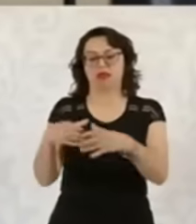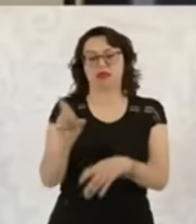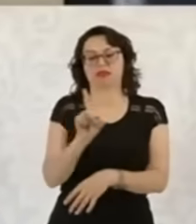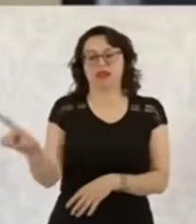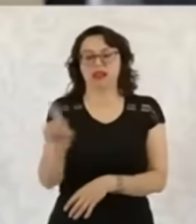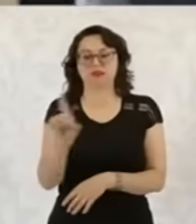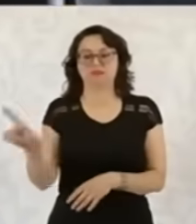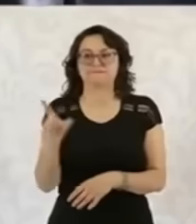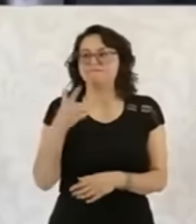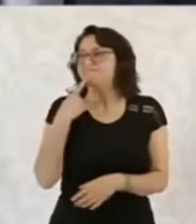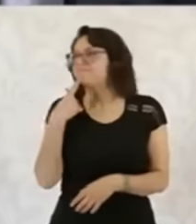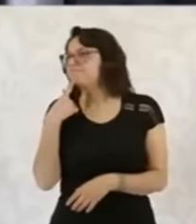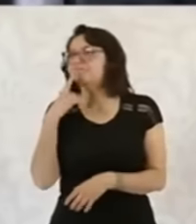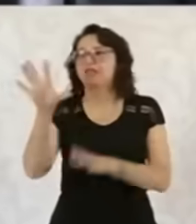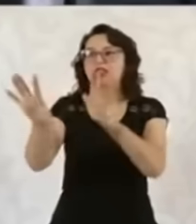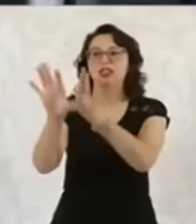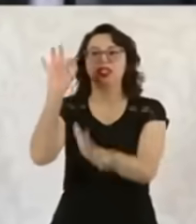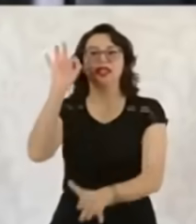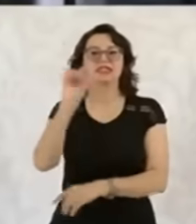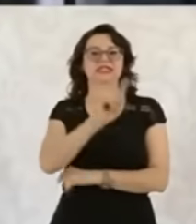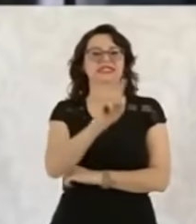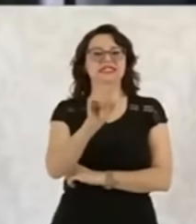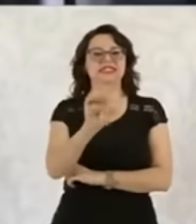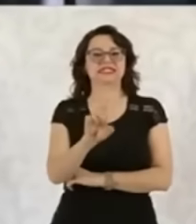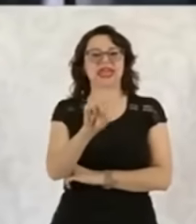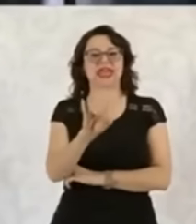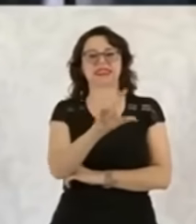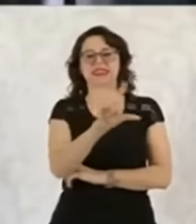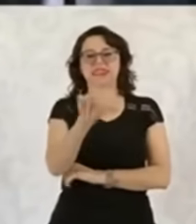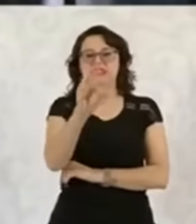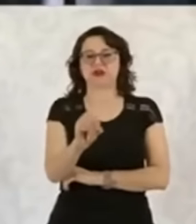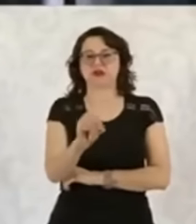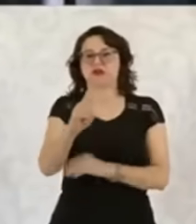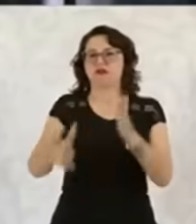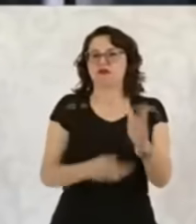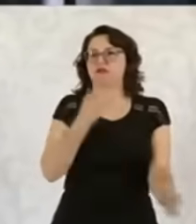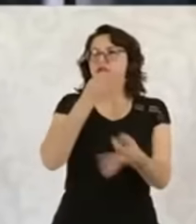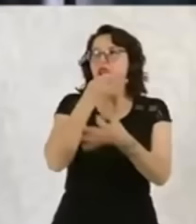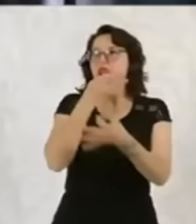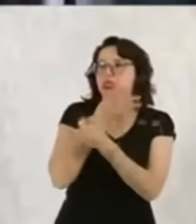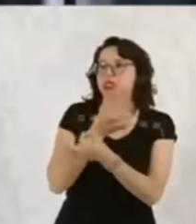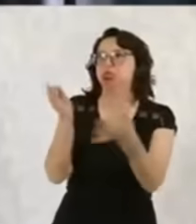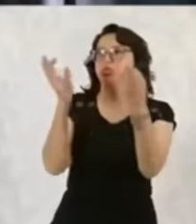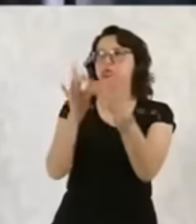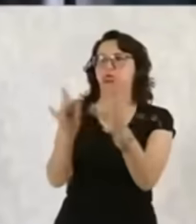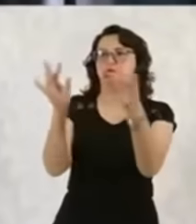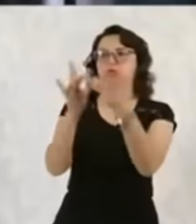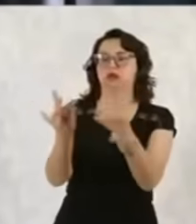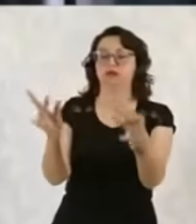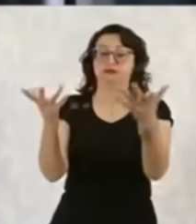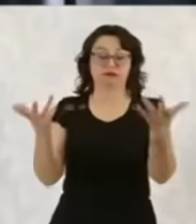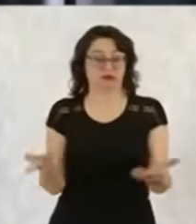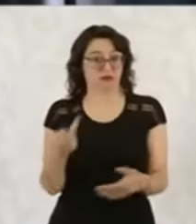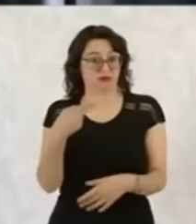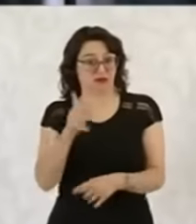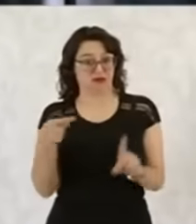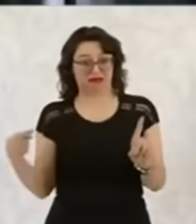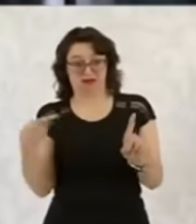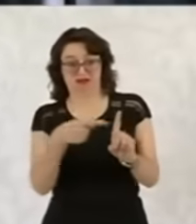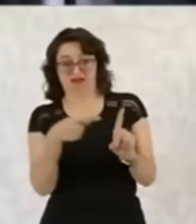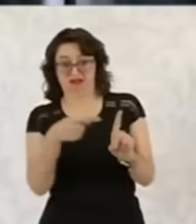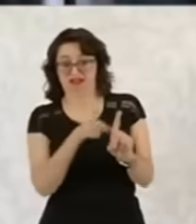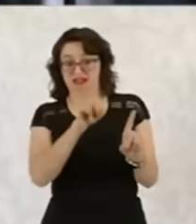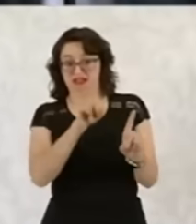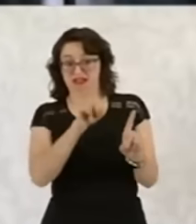oposición. Usted recordaba ayer no solo los crímenes de lesa humanidad que no prescriben, ¿no? El caso de Acteal, el Bosque, el Charco,